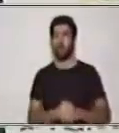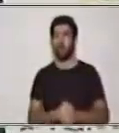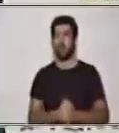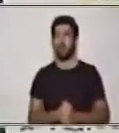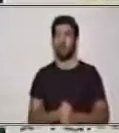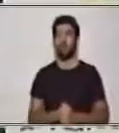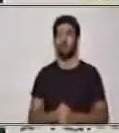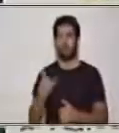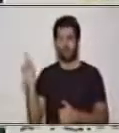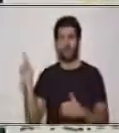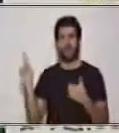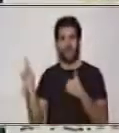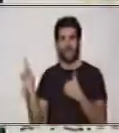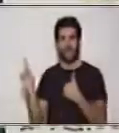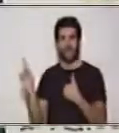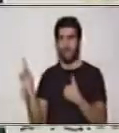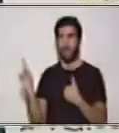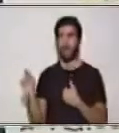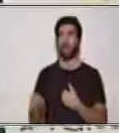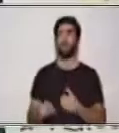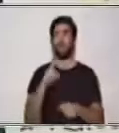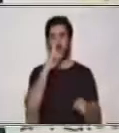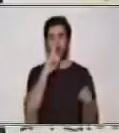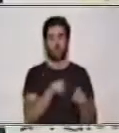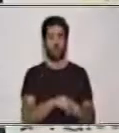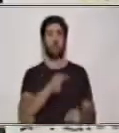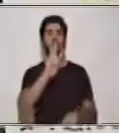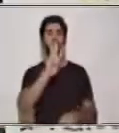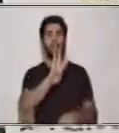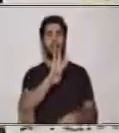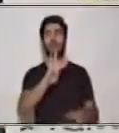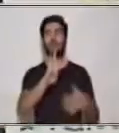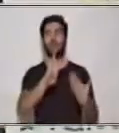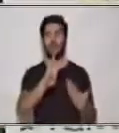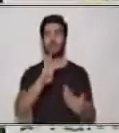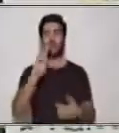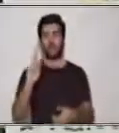que es nuestro factor. Tengo también 3Y,